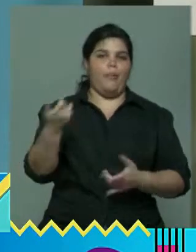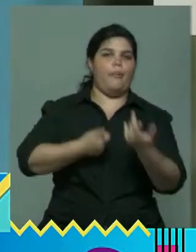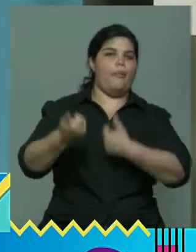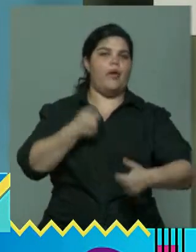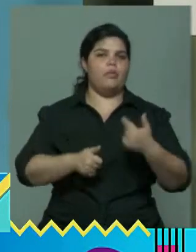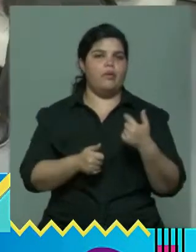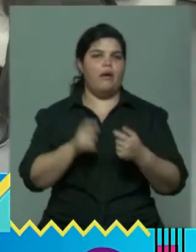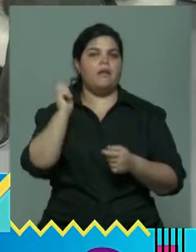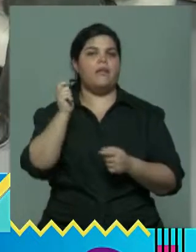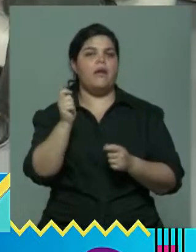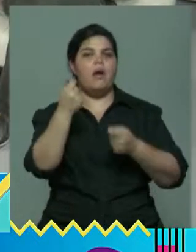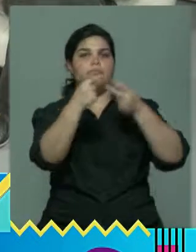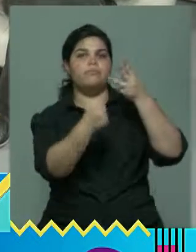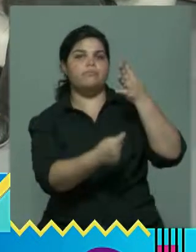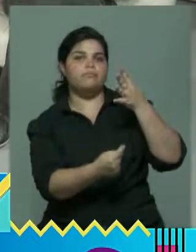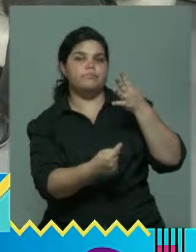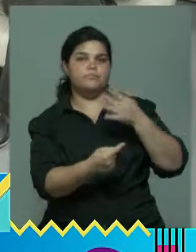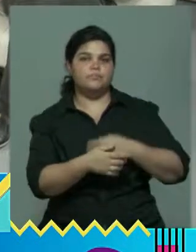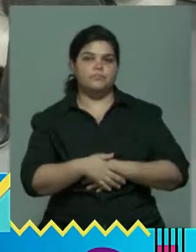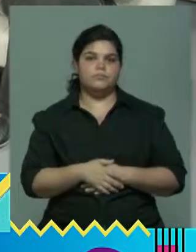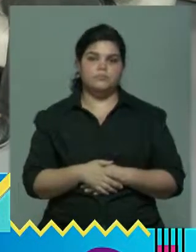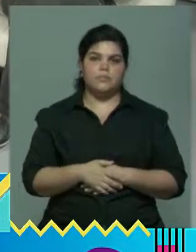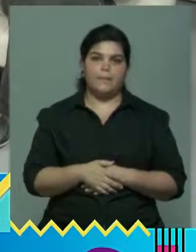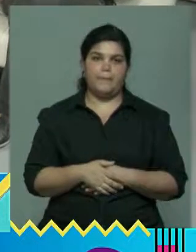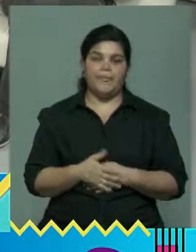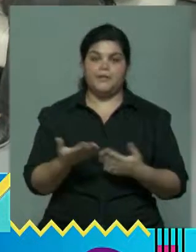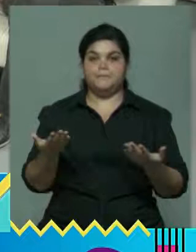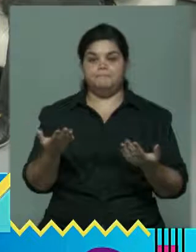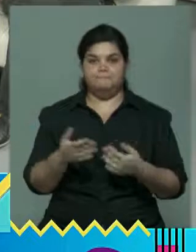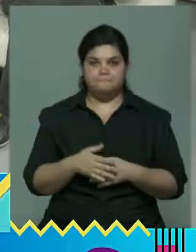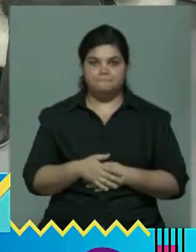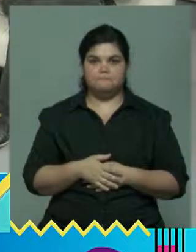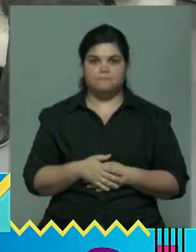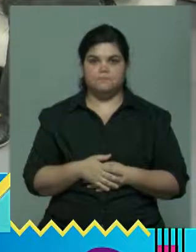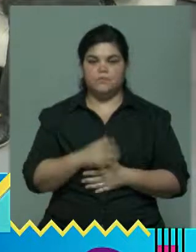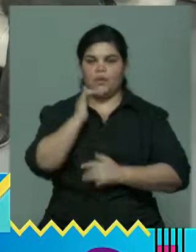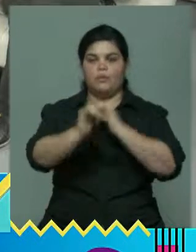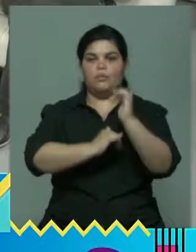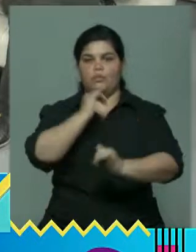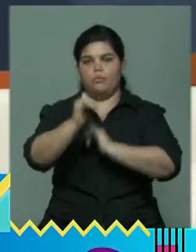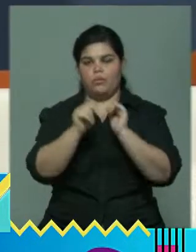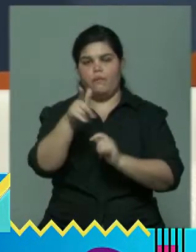a comenzar? Bueno, sí, planteando tal vez primero, vos planteás tal vez